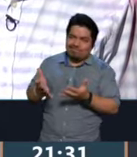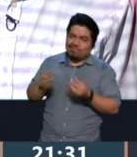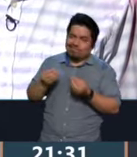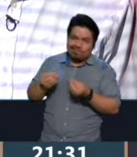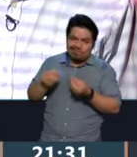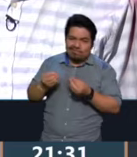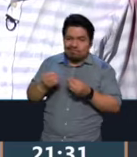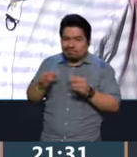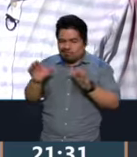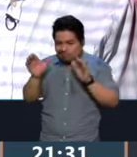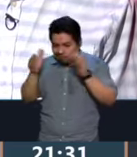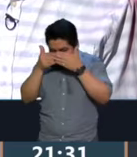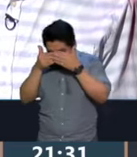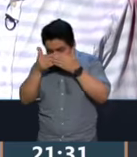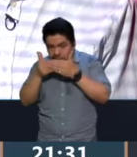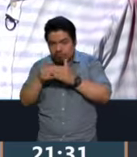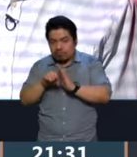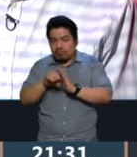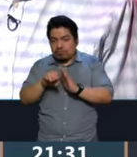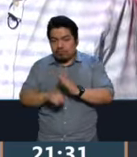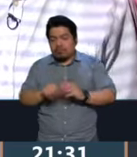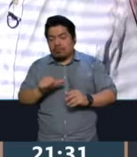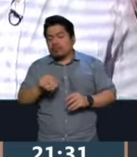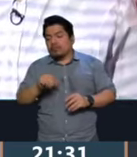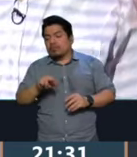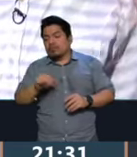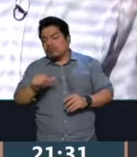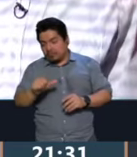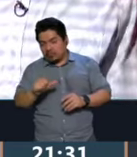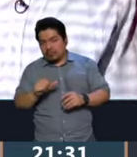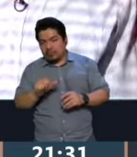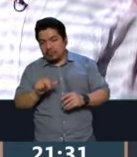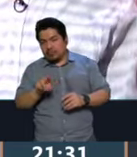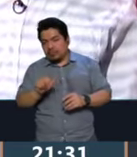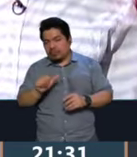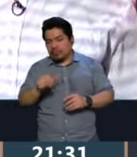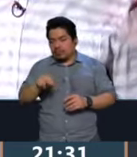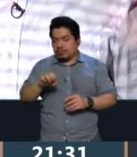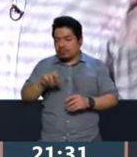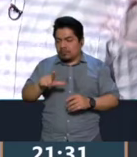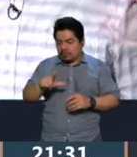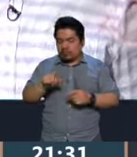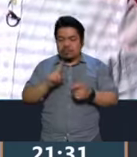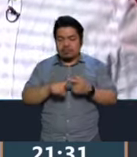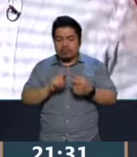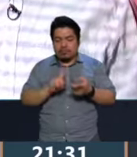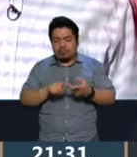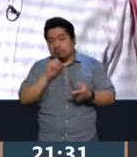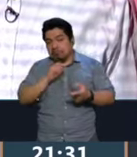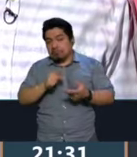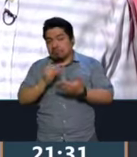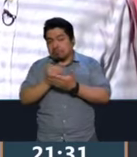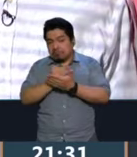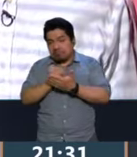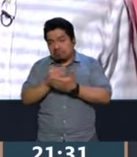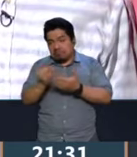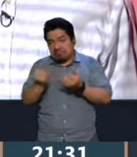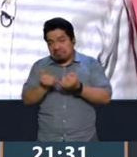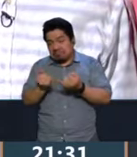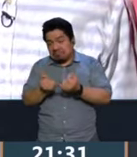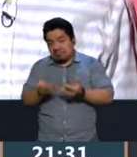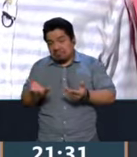muy conservadores, por ejemplo, América Rangel, pero también los he visto en Morena. No me atrevería a